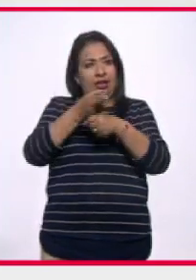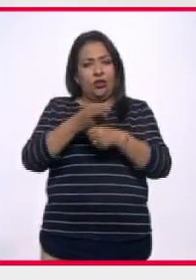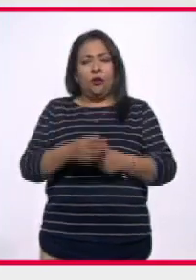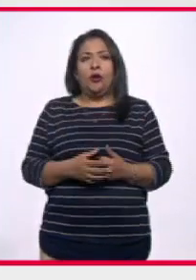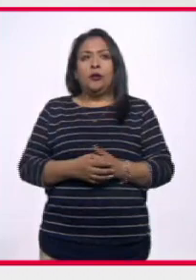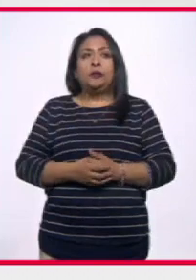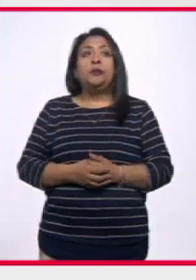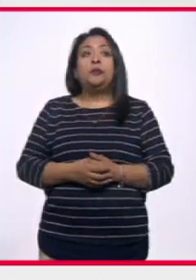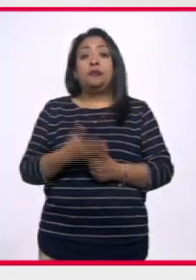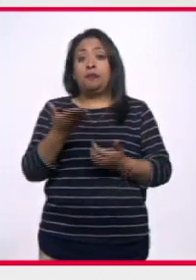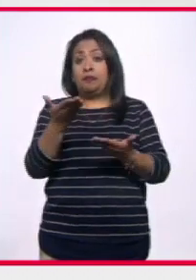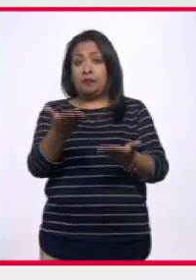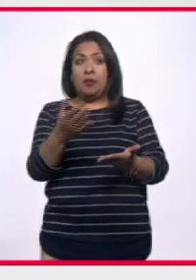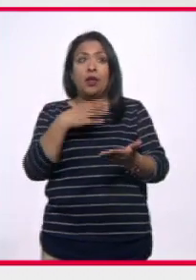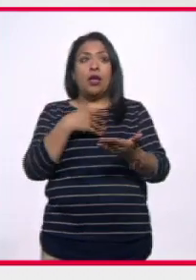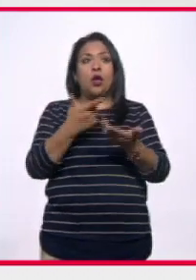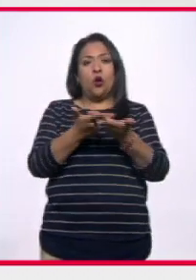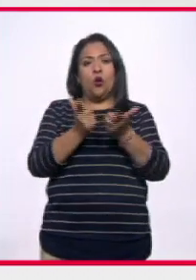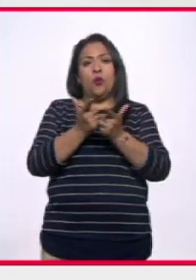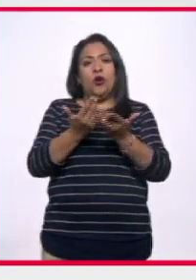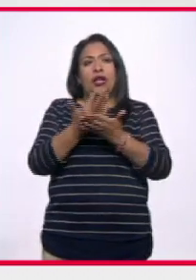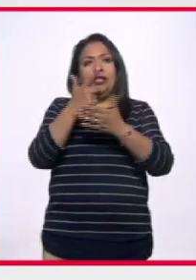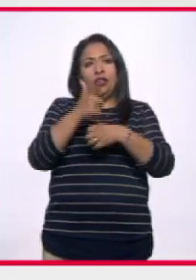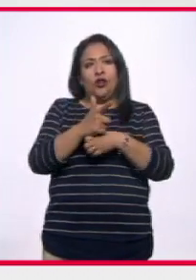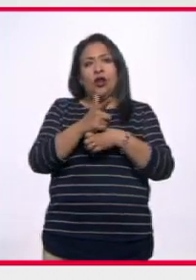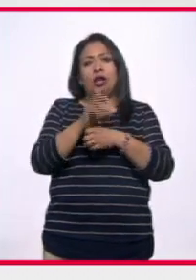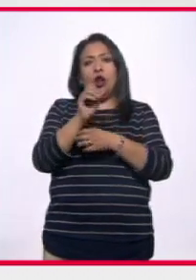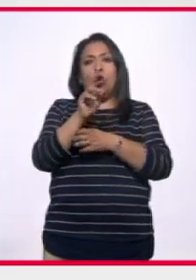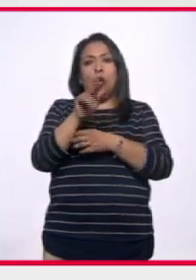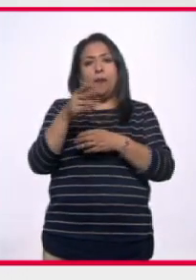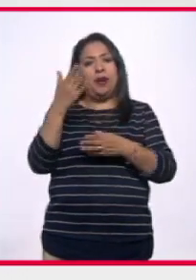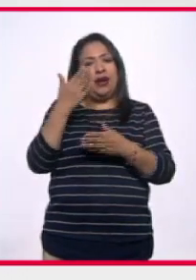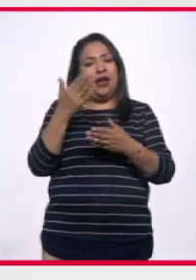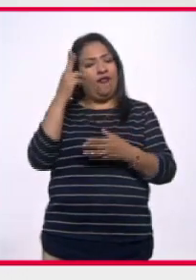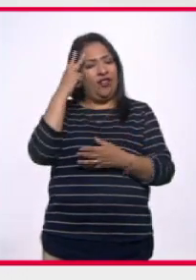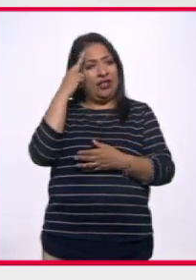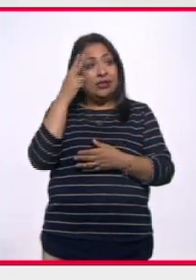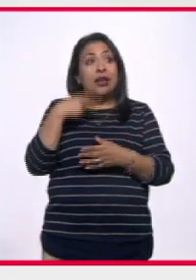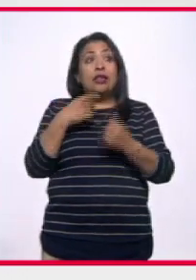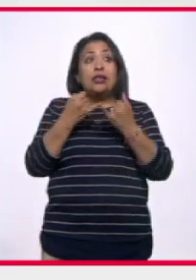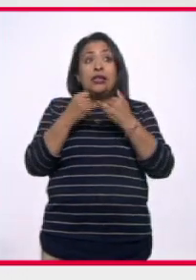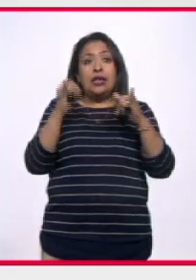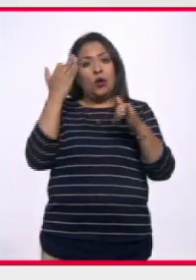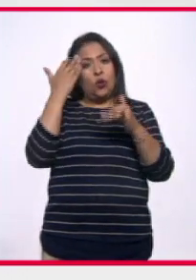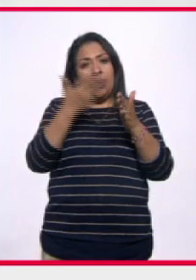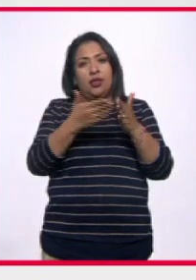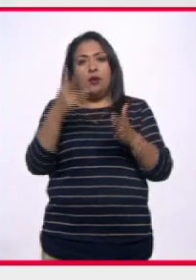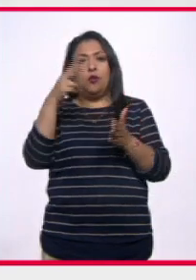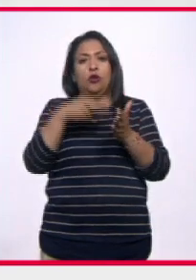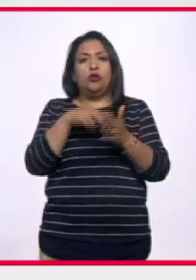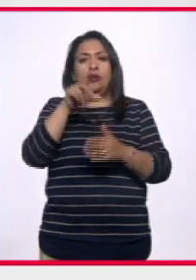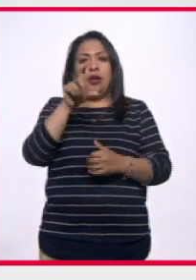de esta forma la compañía nacional de ópera de bellas artes inaugura su temporada 2020